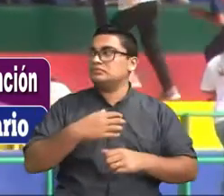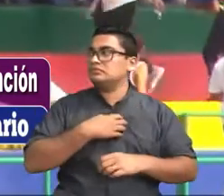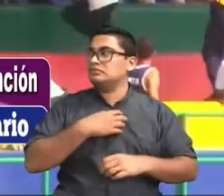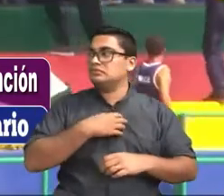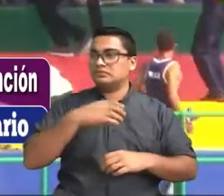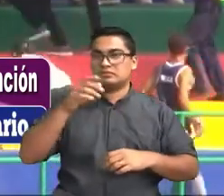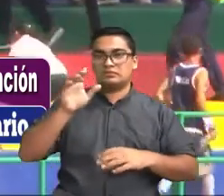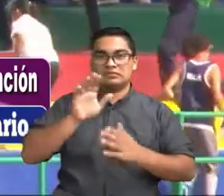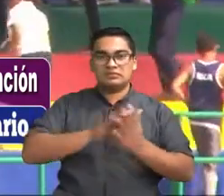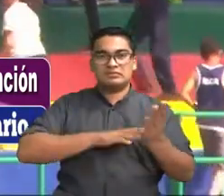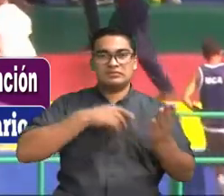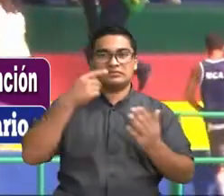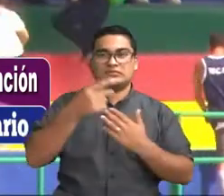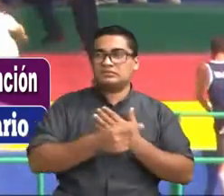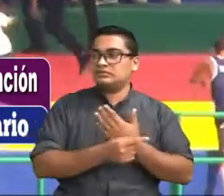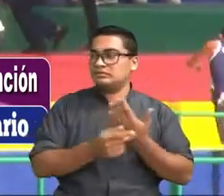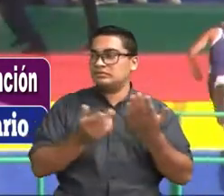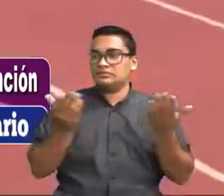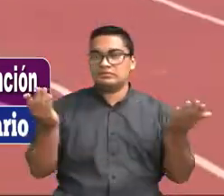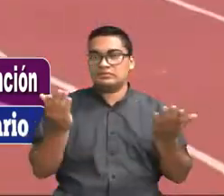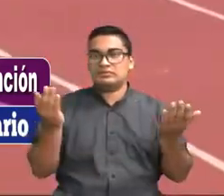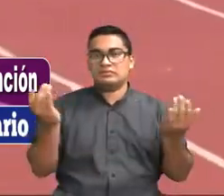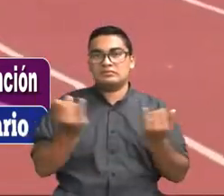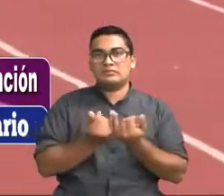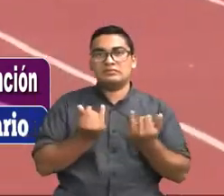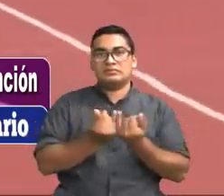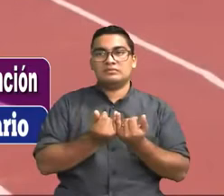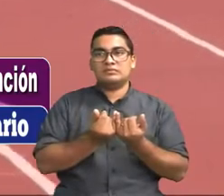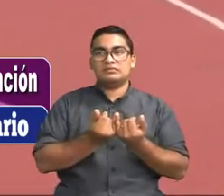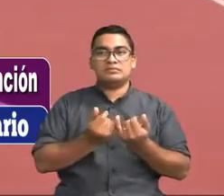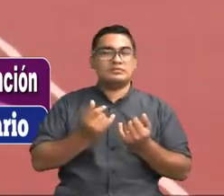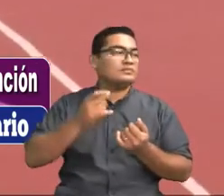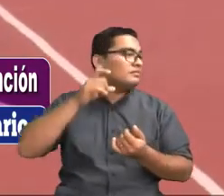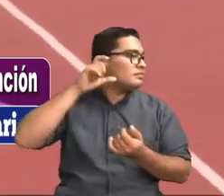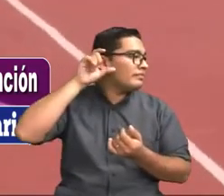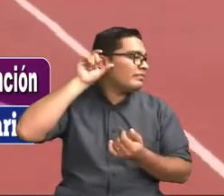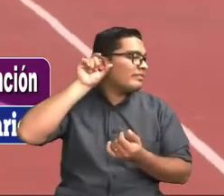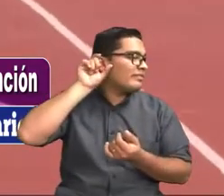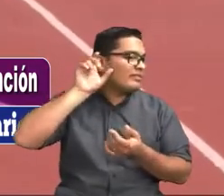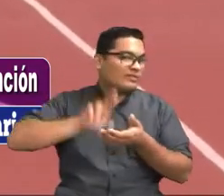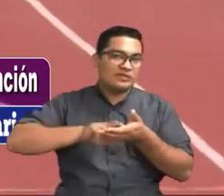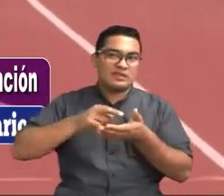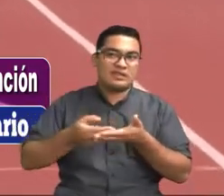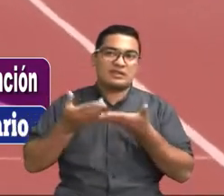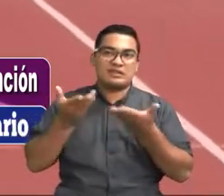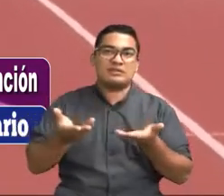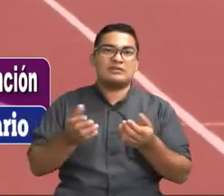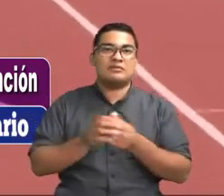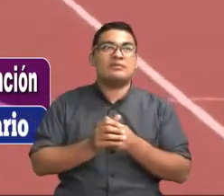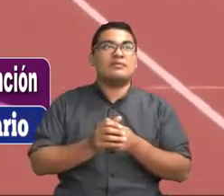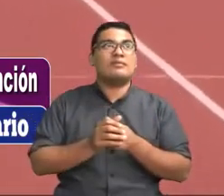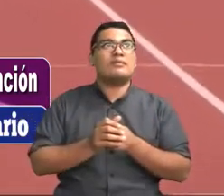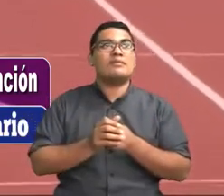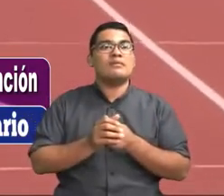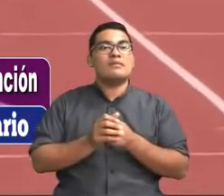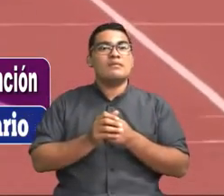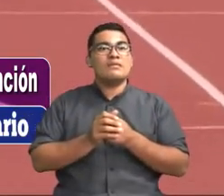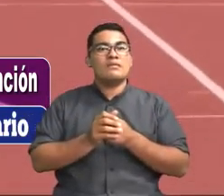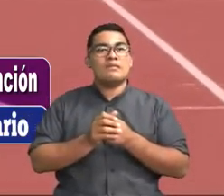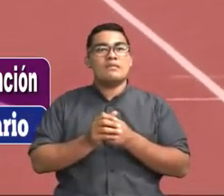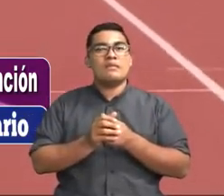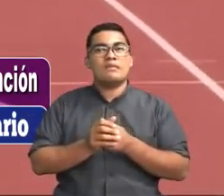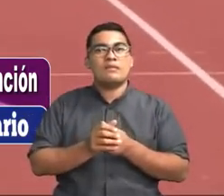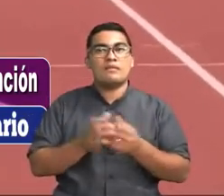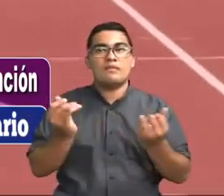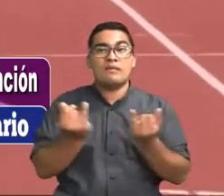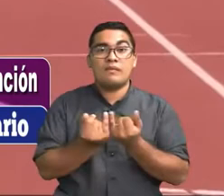programas. Y De, digamos, de aparatos de audición a través de las clínicas. Y la inclusión,